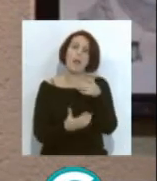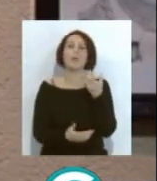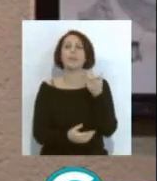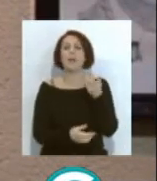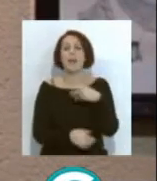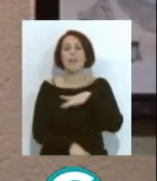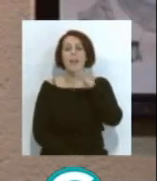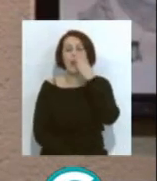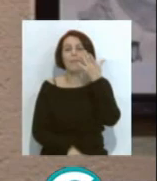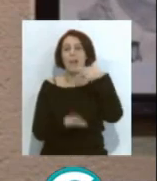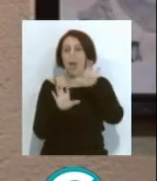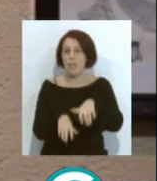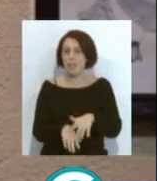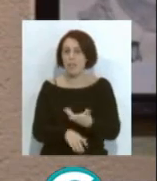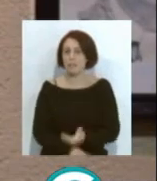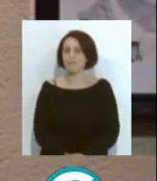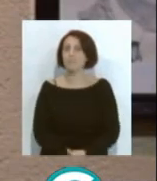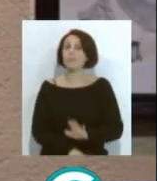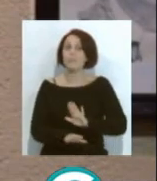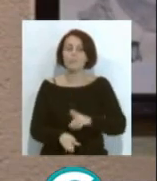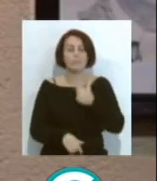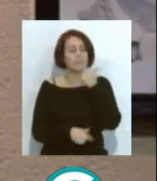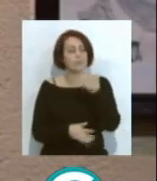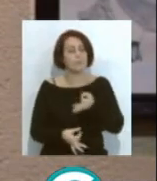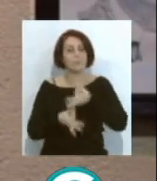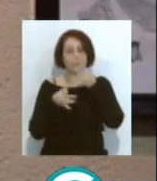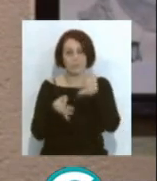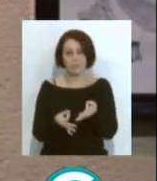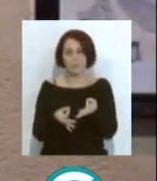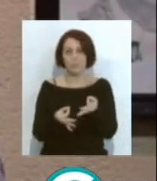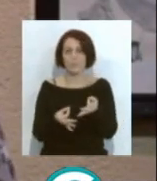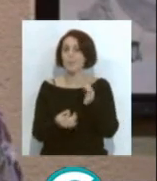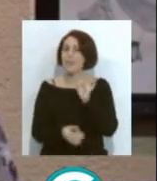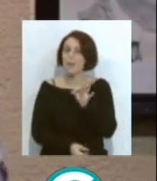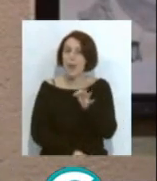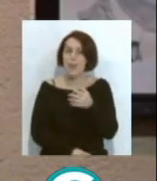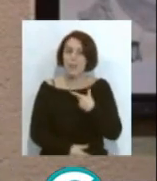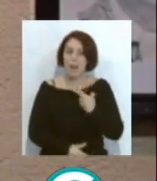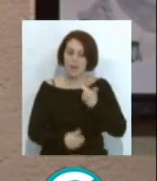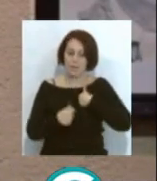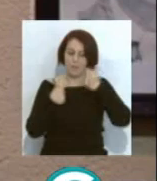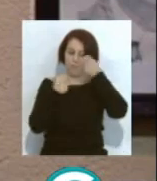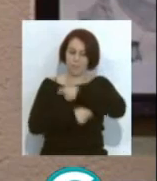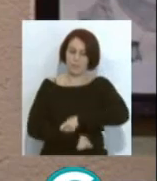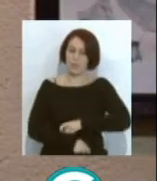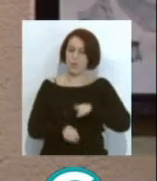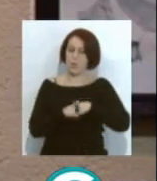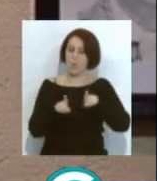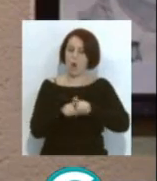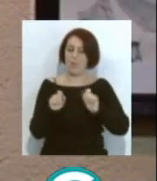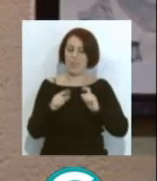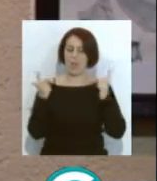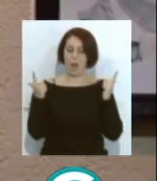al Carnaval de Cádiz, pero como yo siempre digo, es verdad que se le puso ese traje institucional.